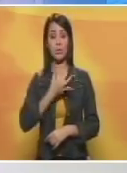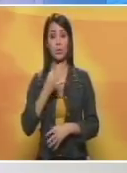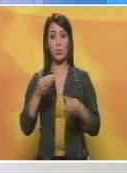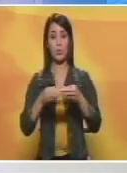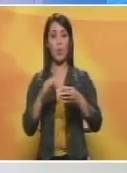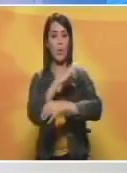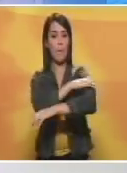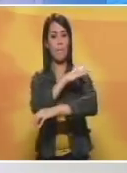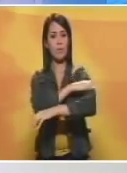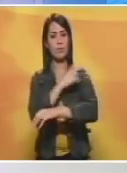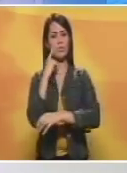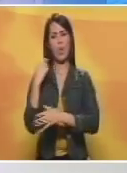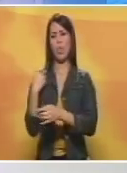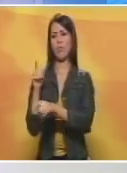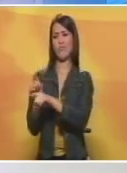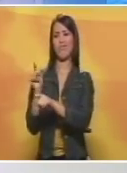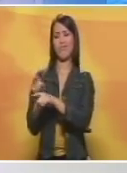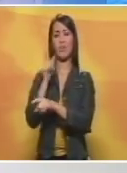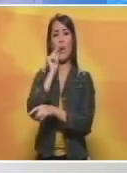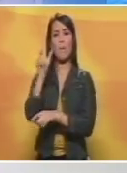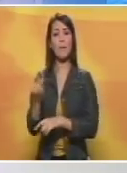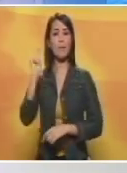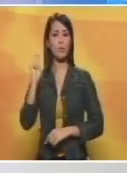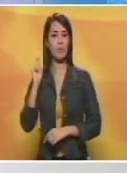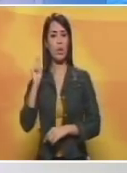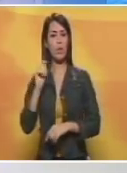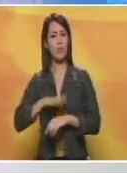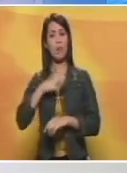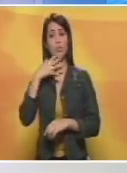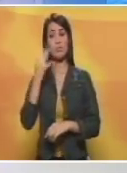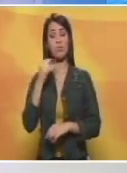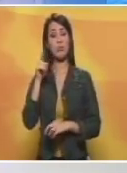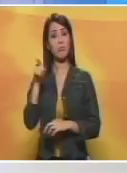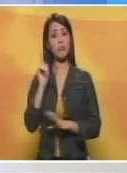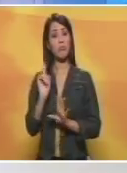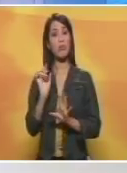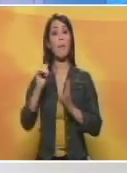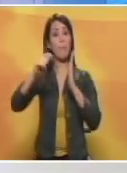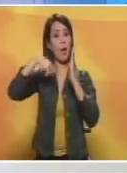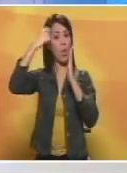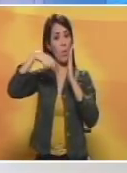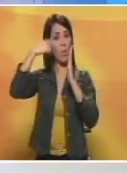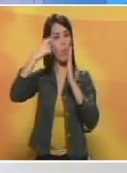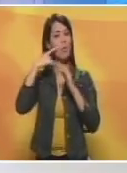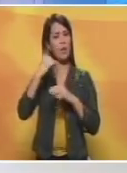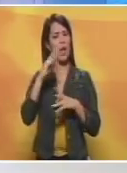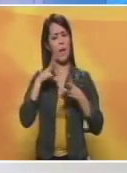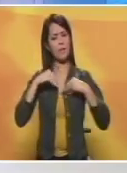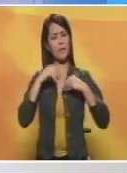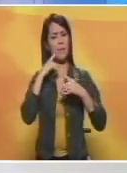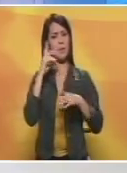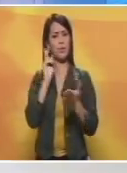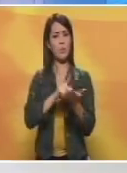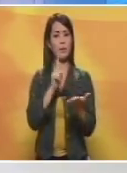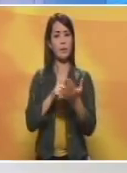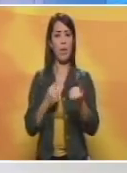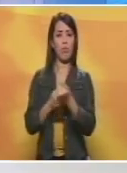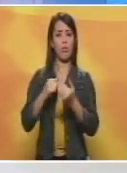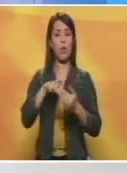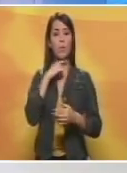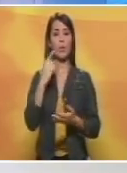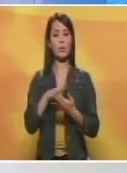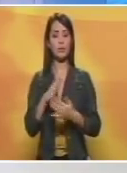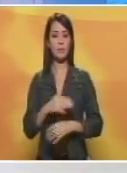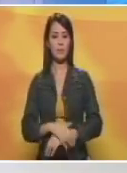intenta victimizar al diputado enrique sense asegurando que fue coaccionado para grabar el vídeo en el que admite su participación en el intento de